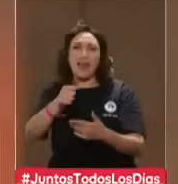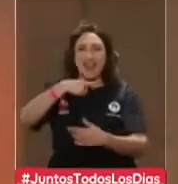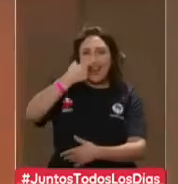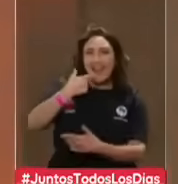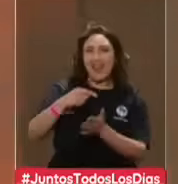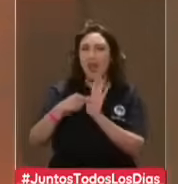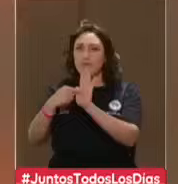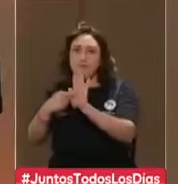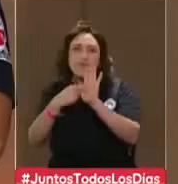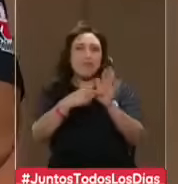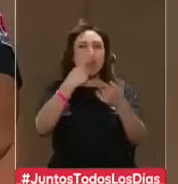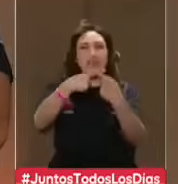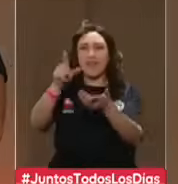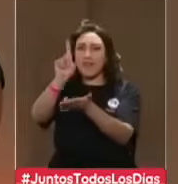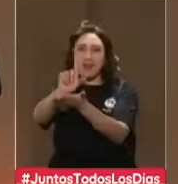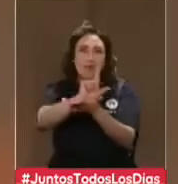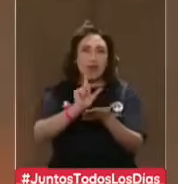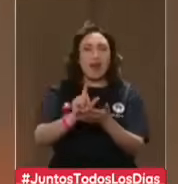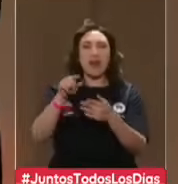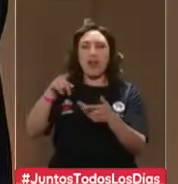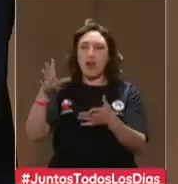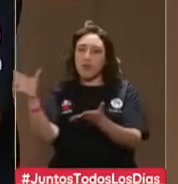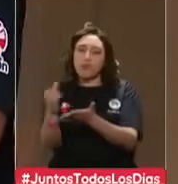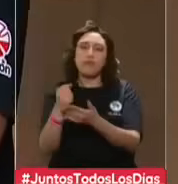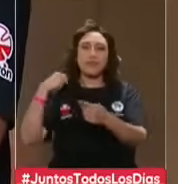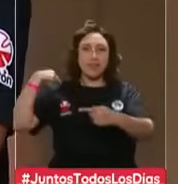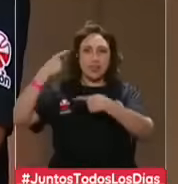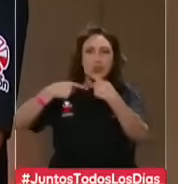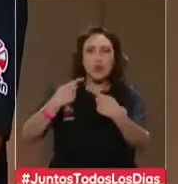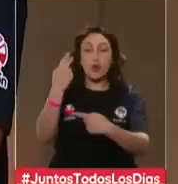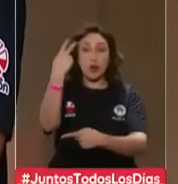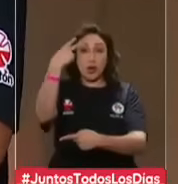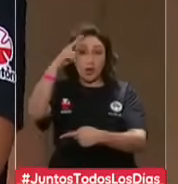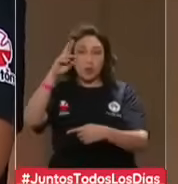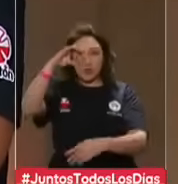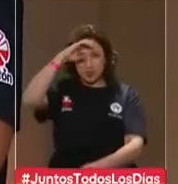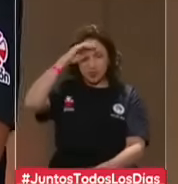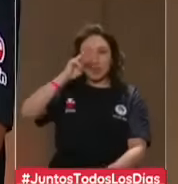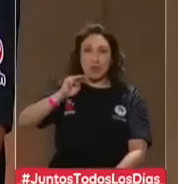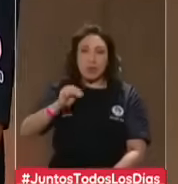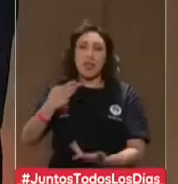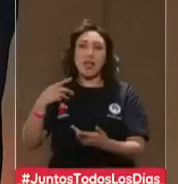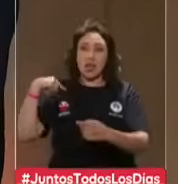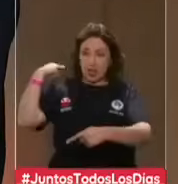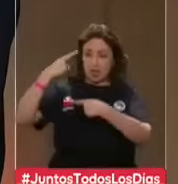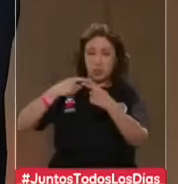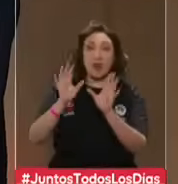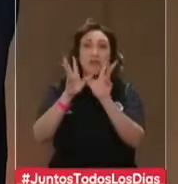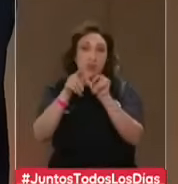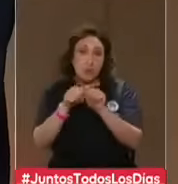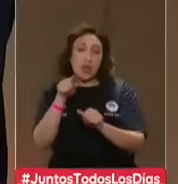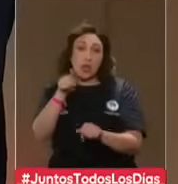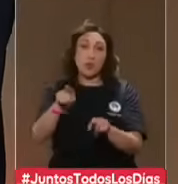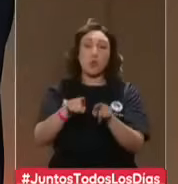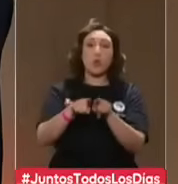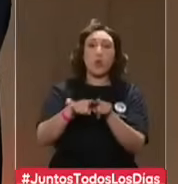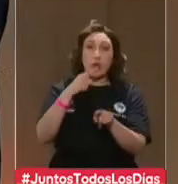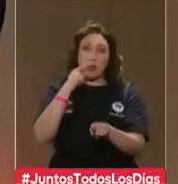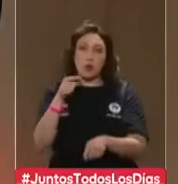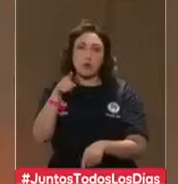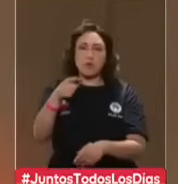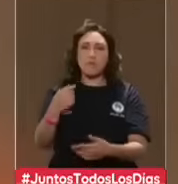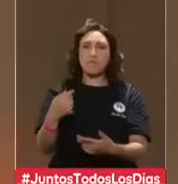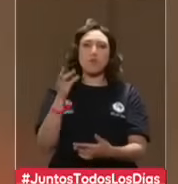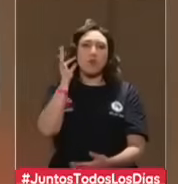tu historia, a través de la maternidad, a través de la historia también de tu familia, de tu hermano, eres una mujer guerrera, eres una